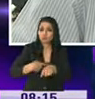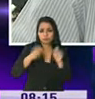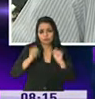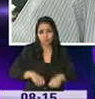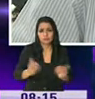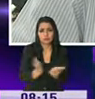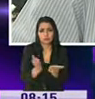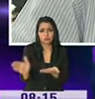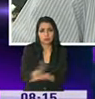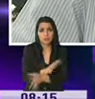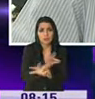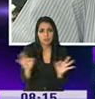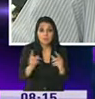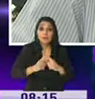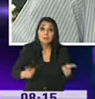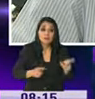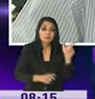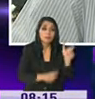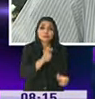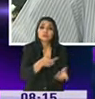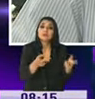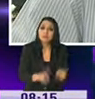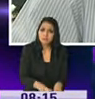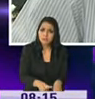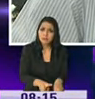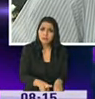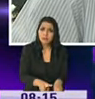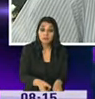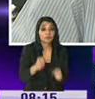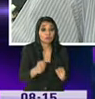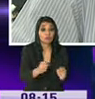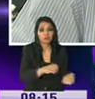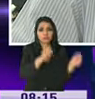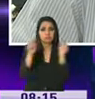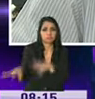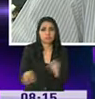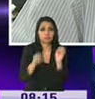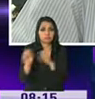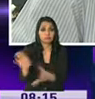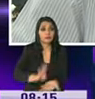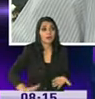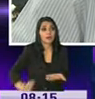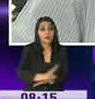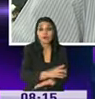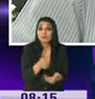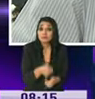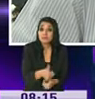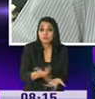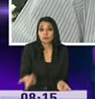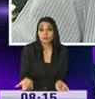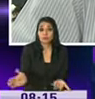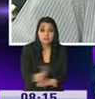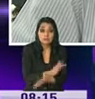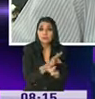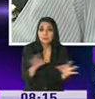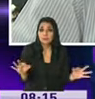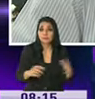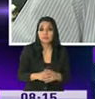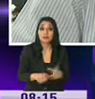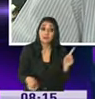la basura, pero al mismo tiempo los ciudadanos también trabajan fuertemente en sus barrios justamente para evitar esto. Pero